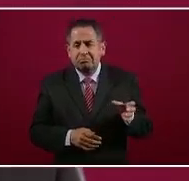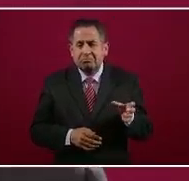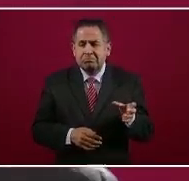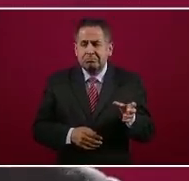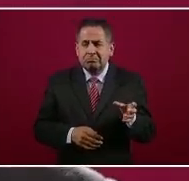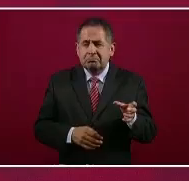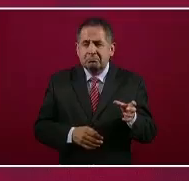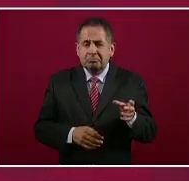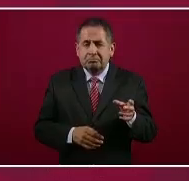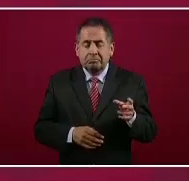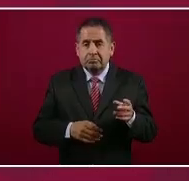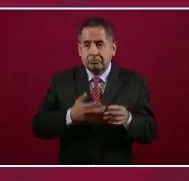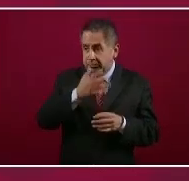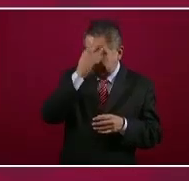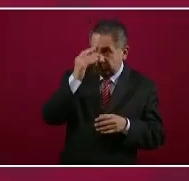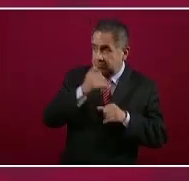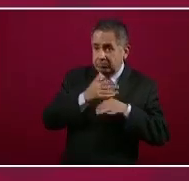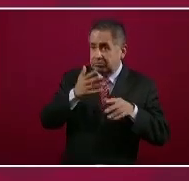desinformados